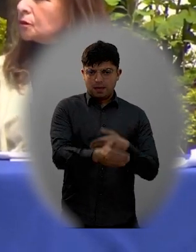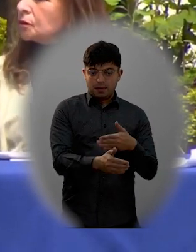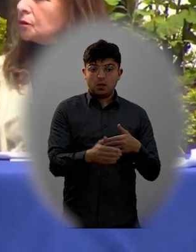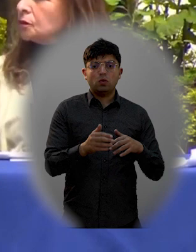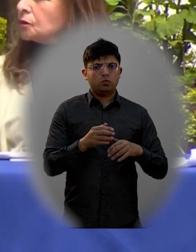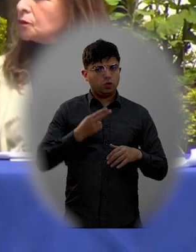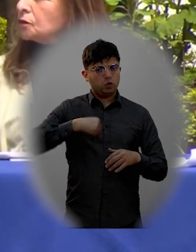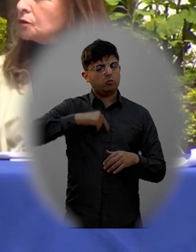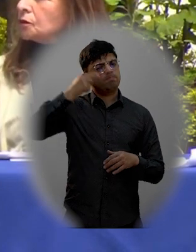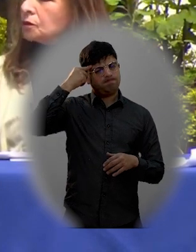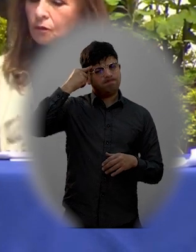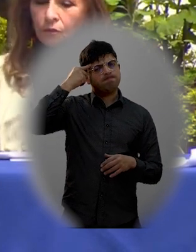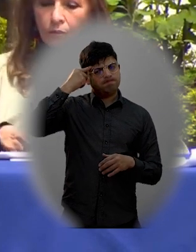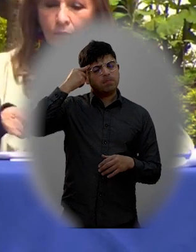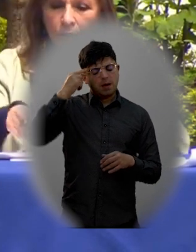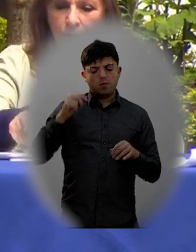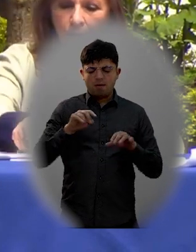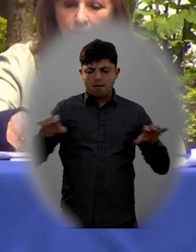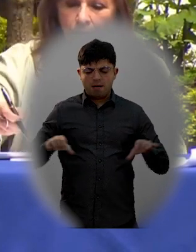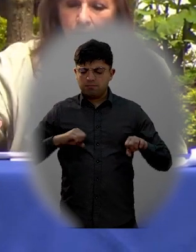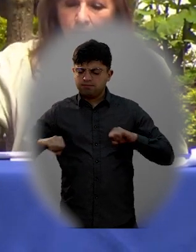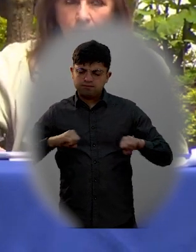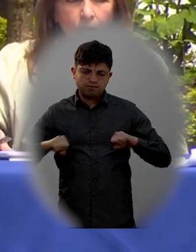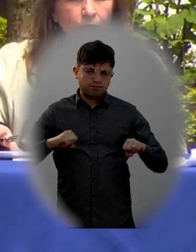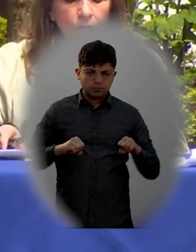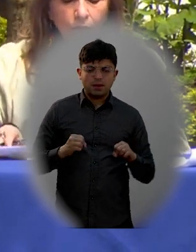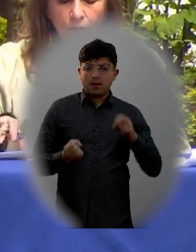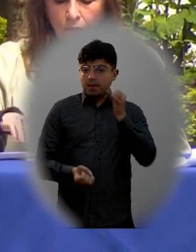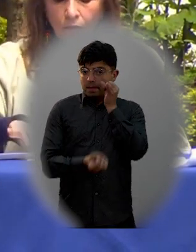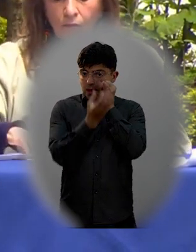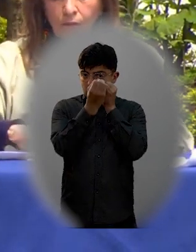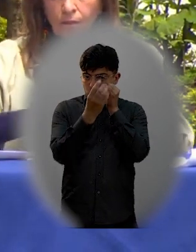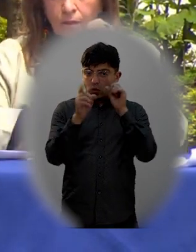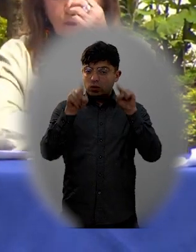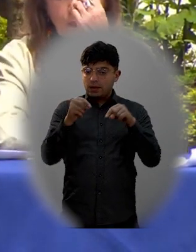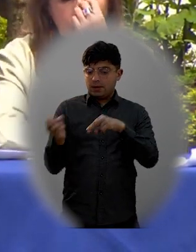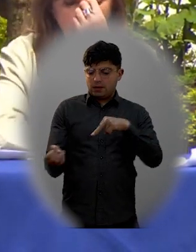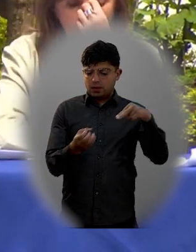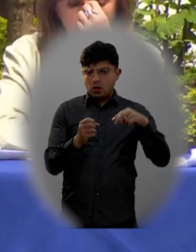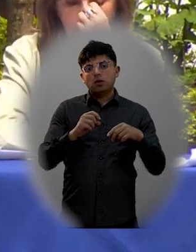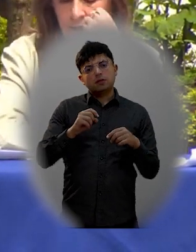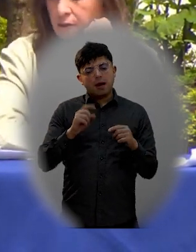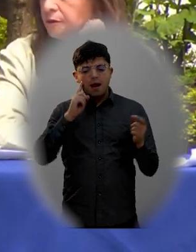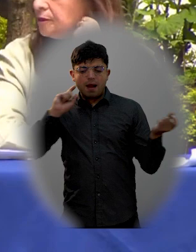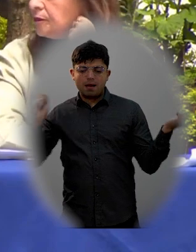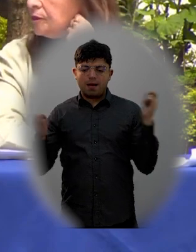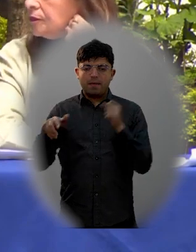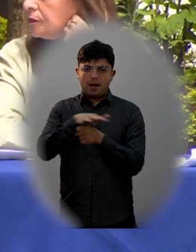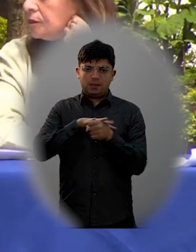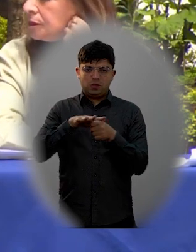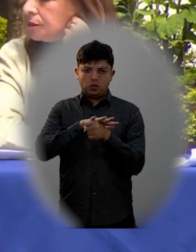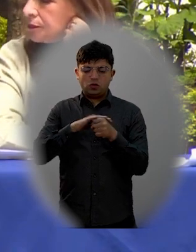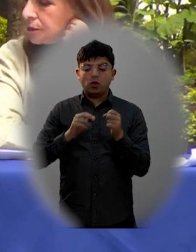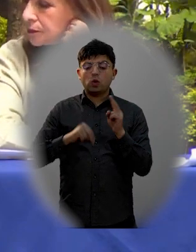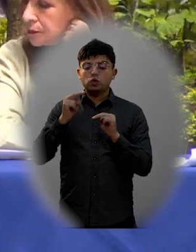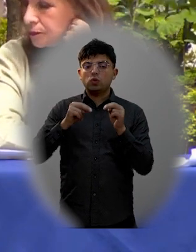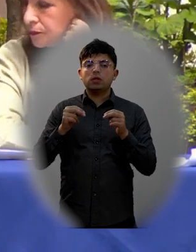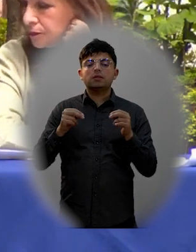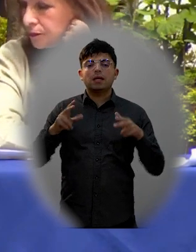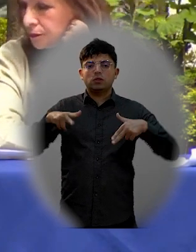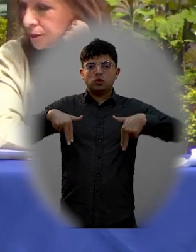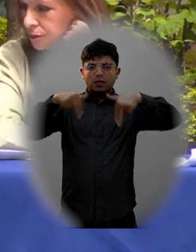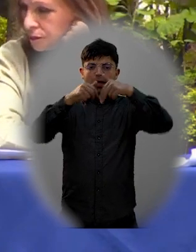hemos creído en este ejercicio pedagógico y educativo de cómo transformar la realidad y construir sociedades más justas